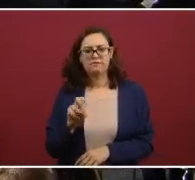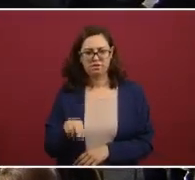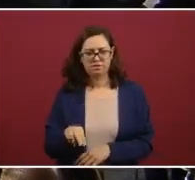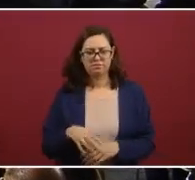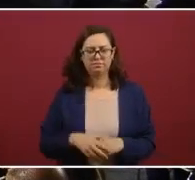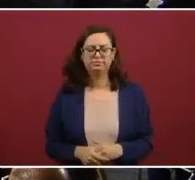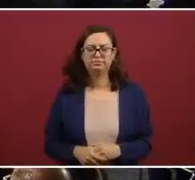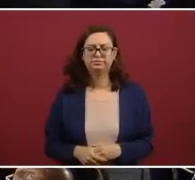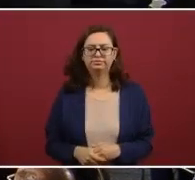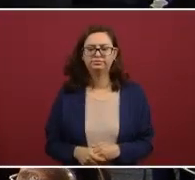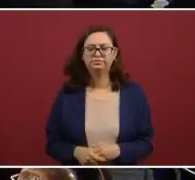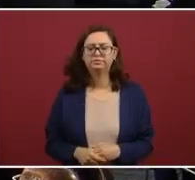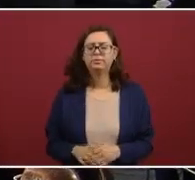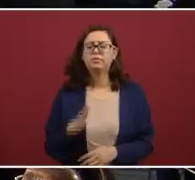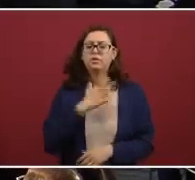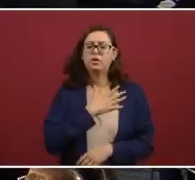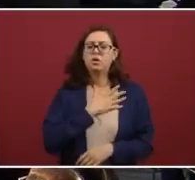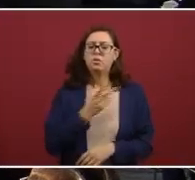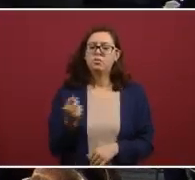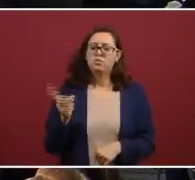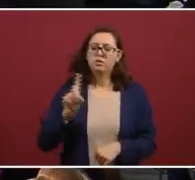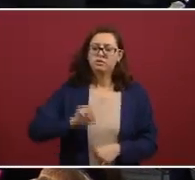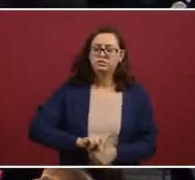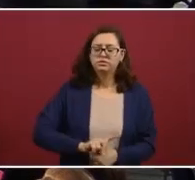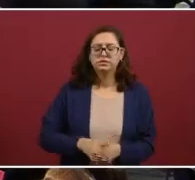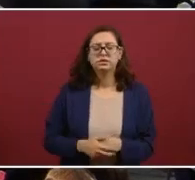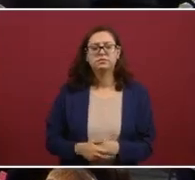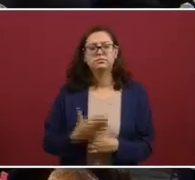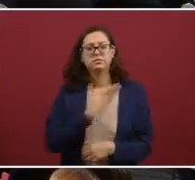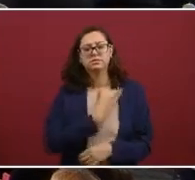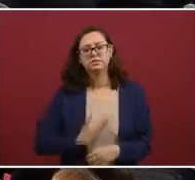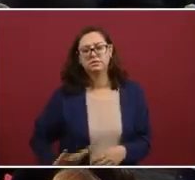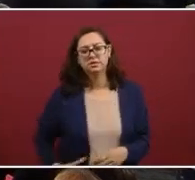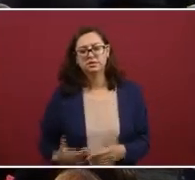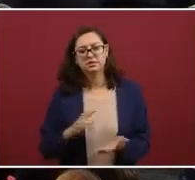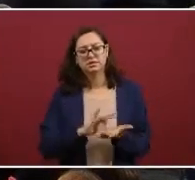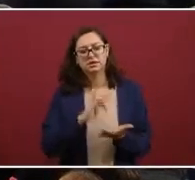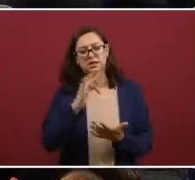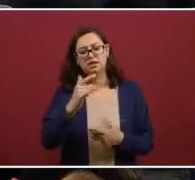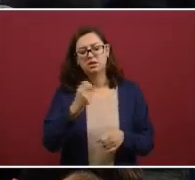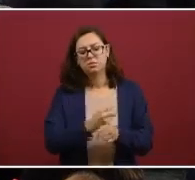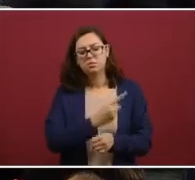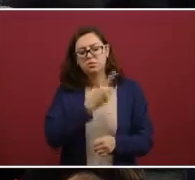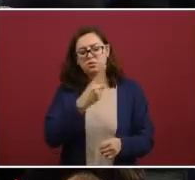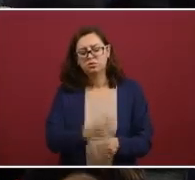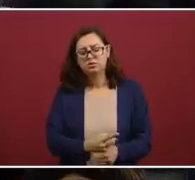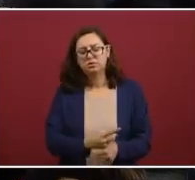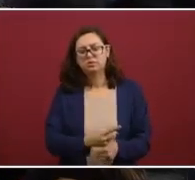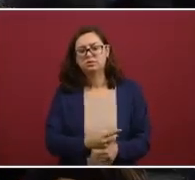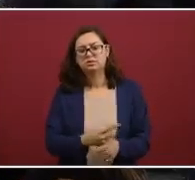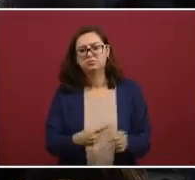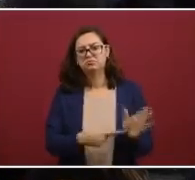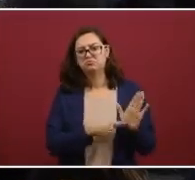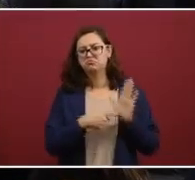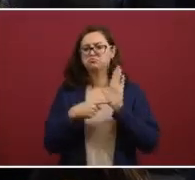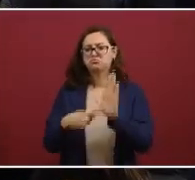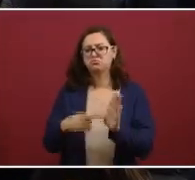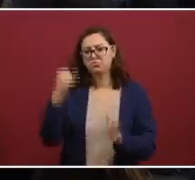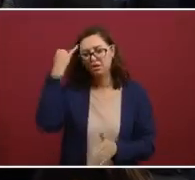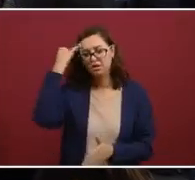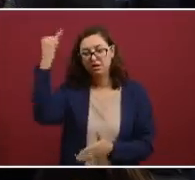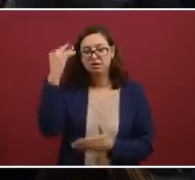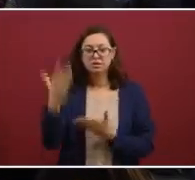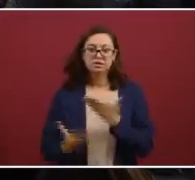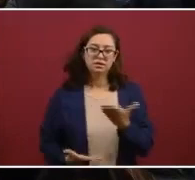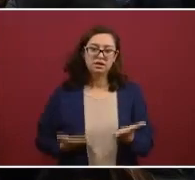Muy buenos días, señor presidente. Gracias por esta oportunidad de dar a conocer la iniciativa,